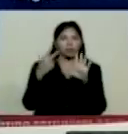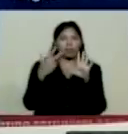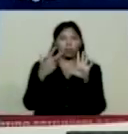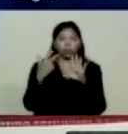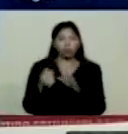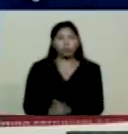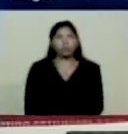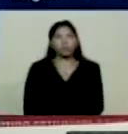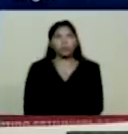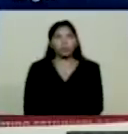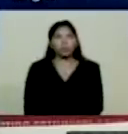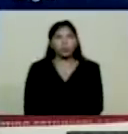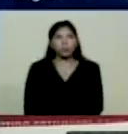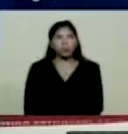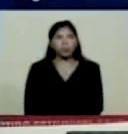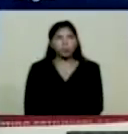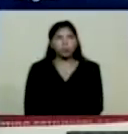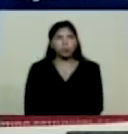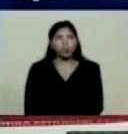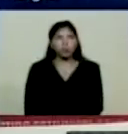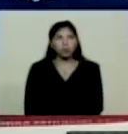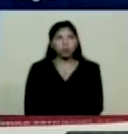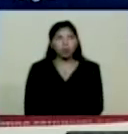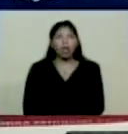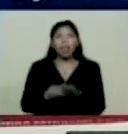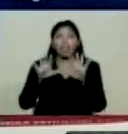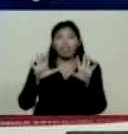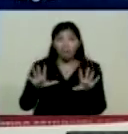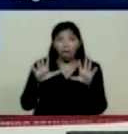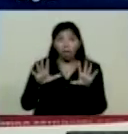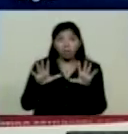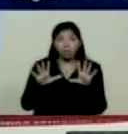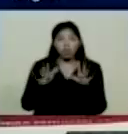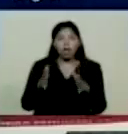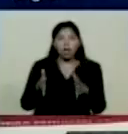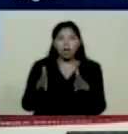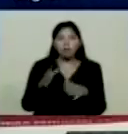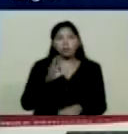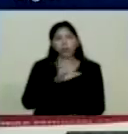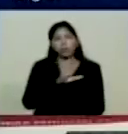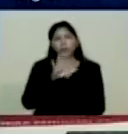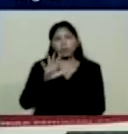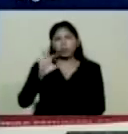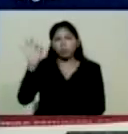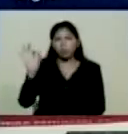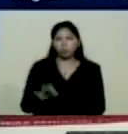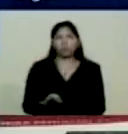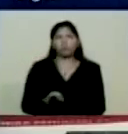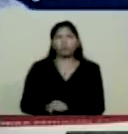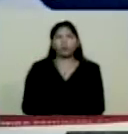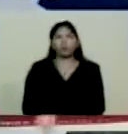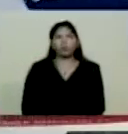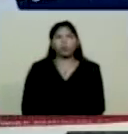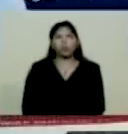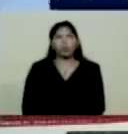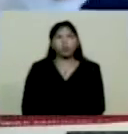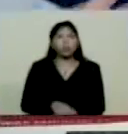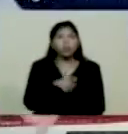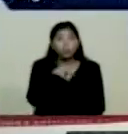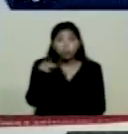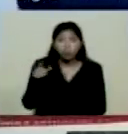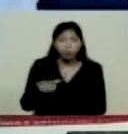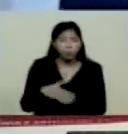17 gobernaciones que ganamos, en 10 gobernaciones ganamos con más del 55% de los votos. Así que puedes sumar todas